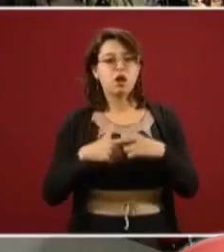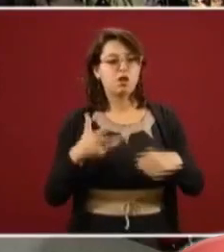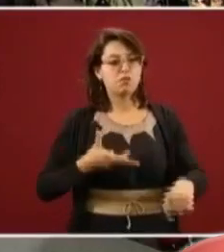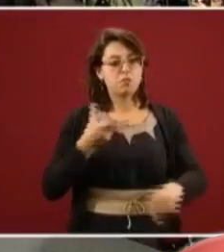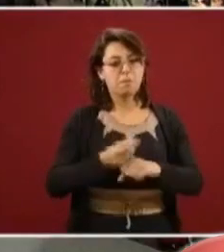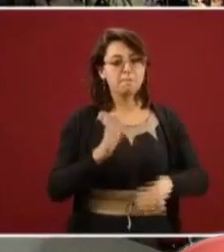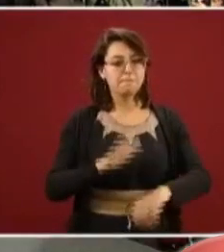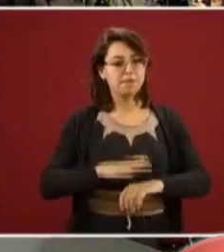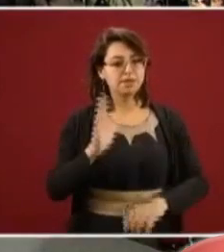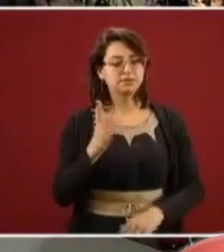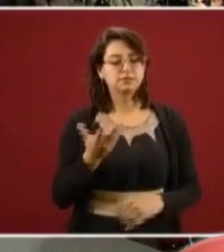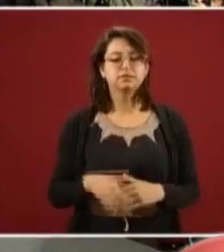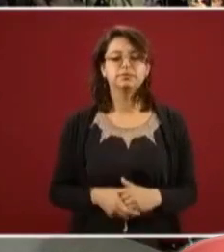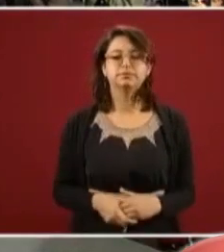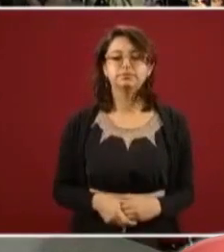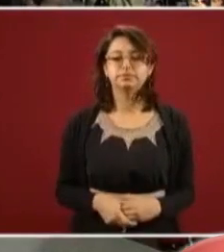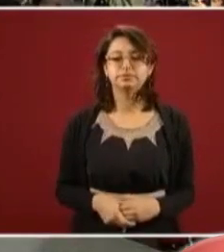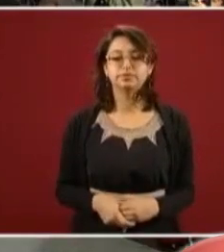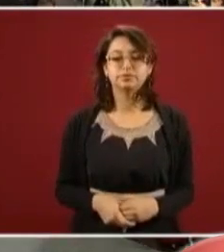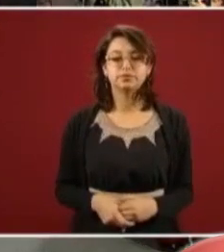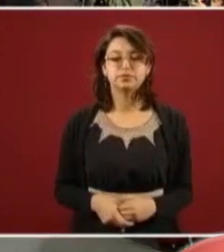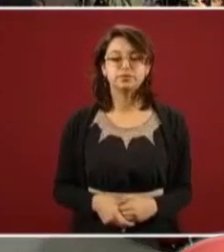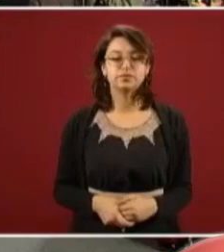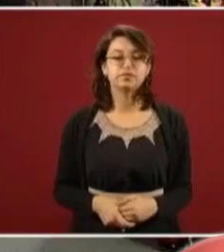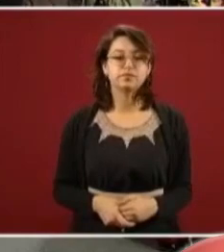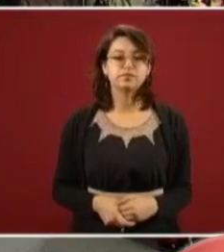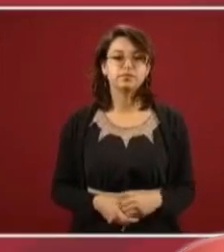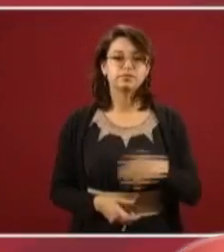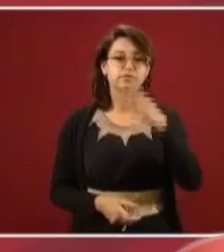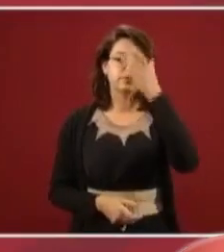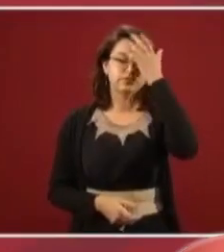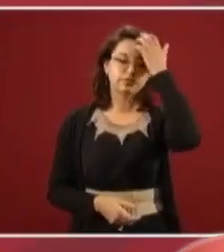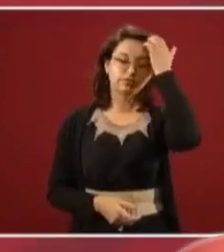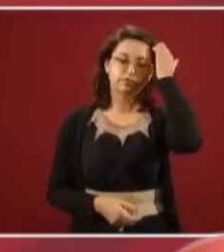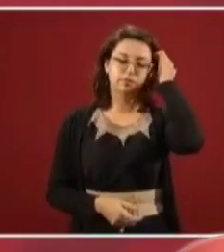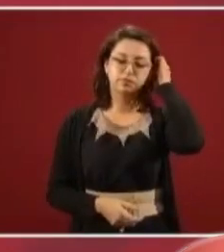tenor? Sí.